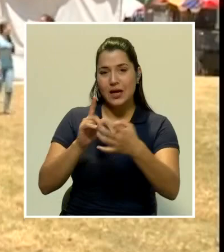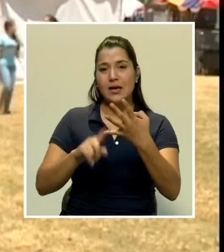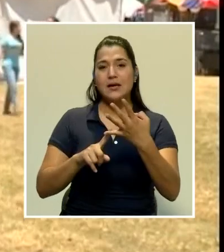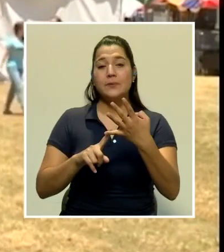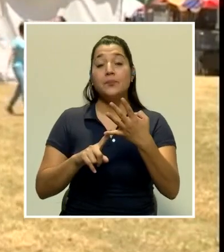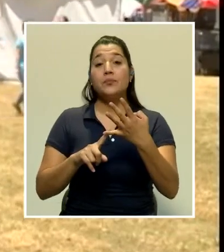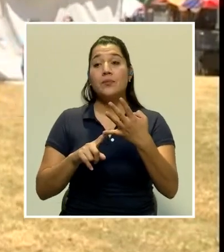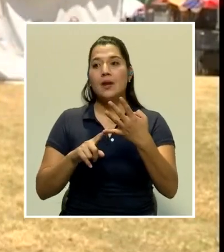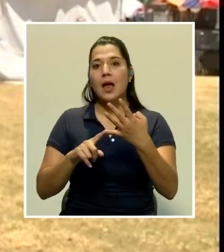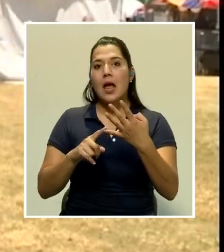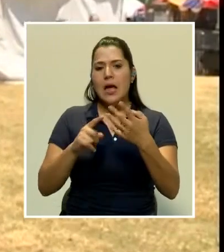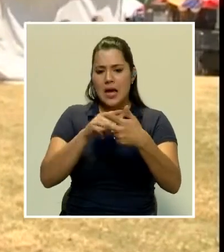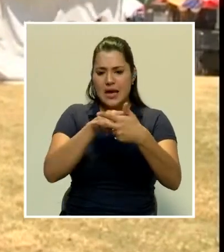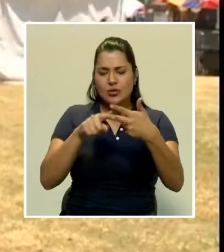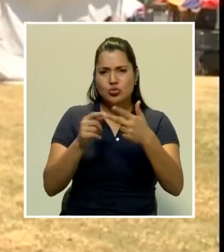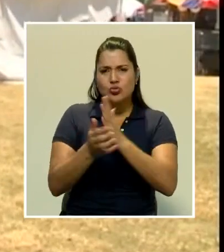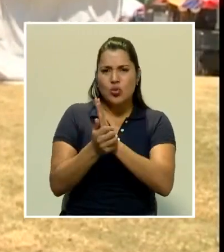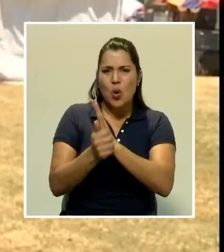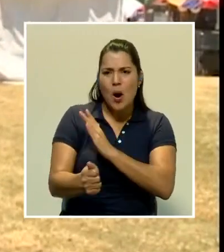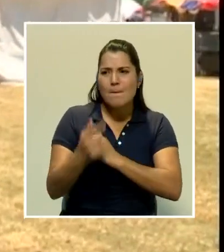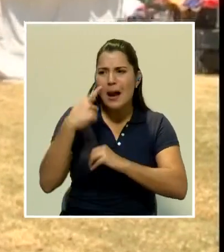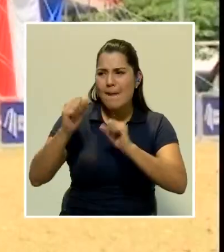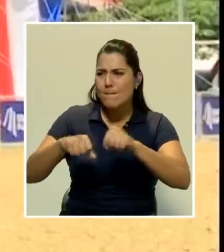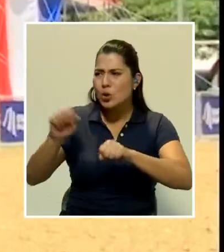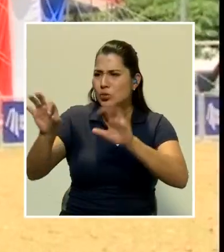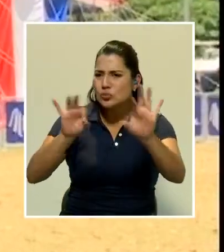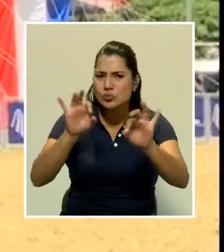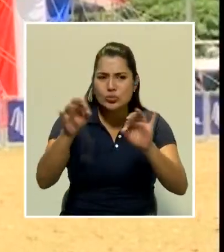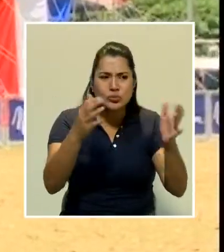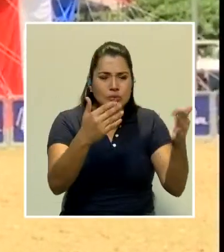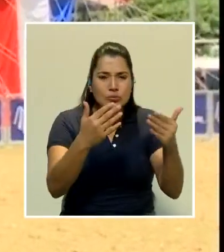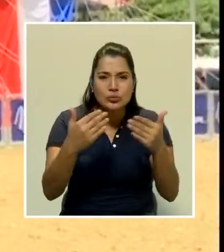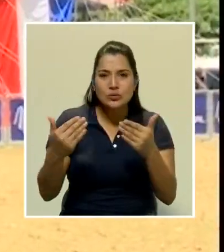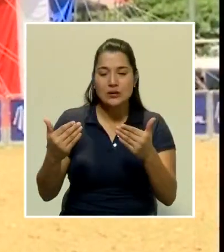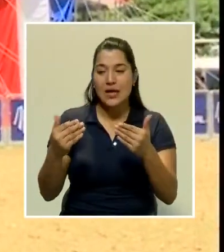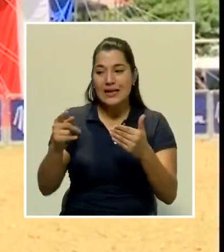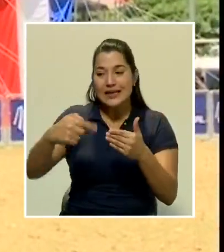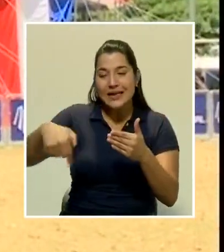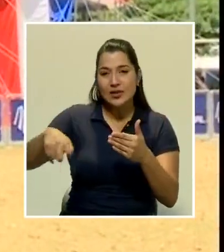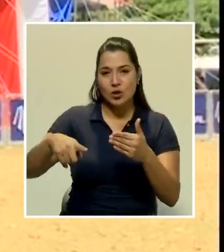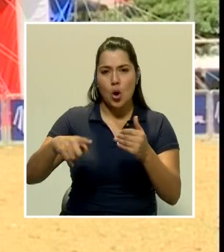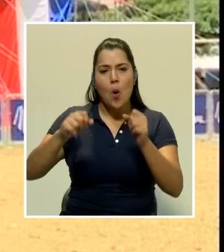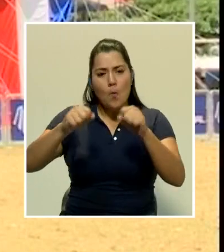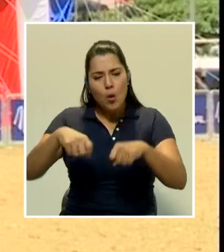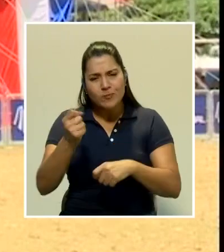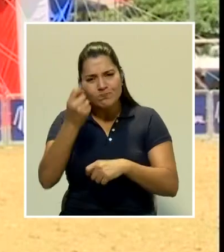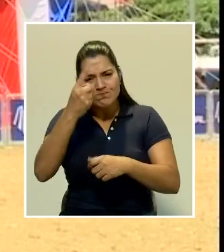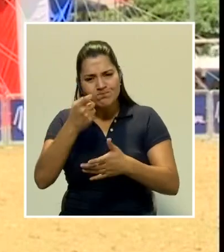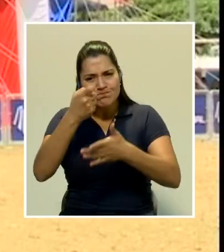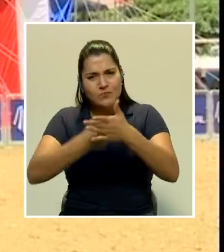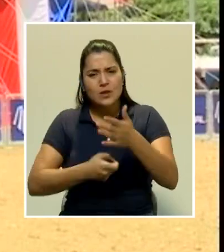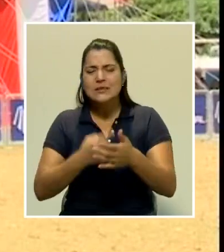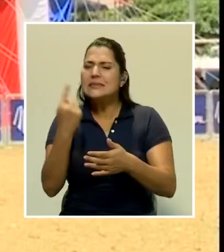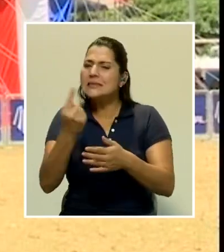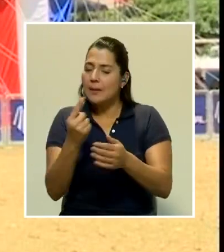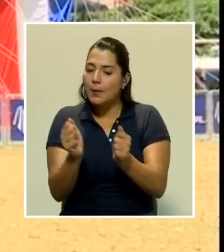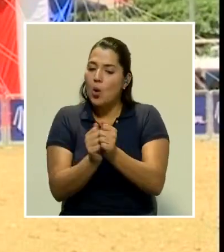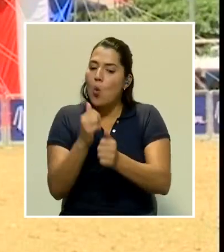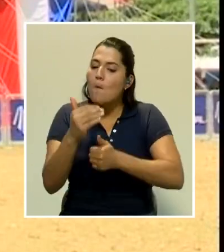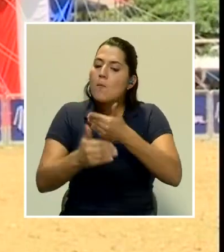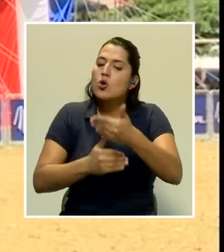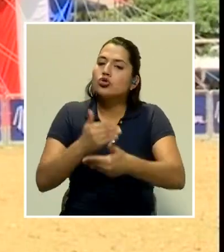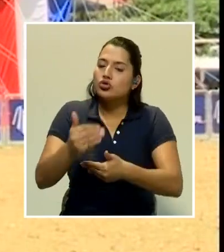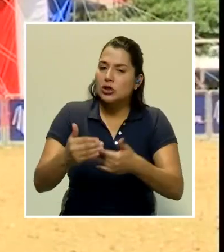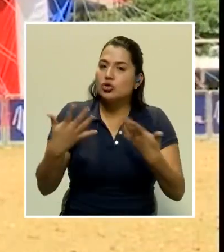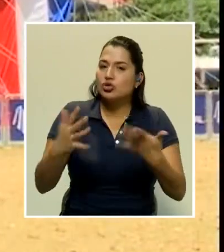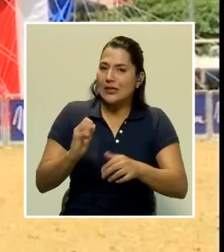mano para convocar e invitar al diálogo de arte escénico, el rigor y la comprensión con las pautas de formalización que